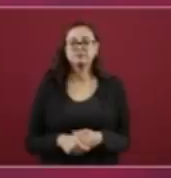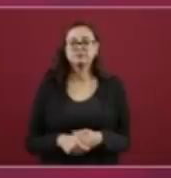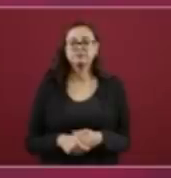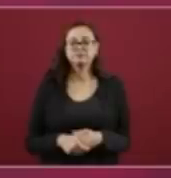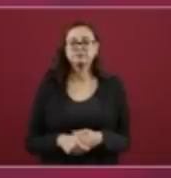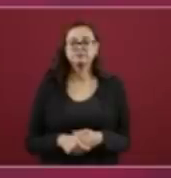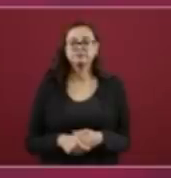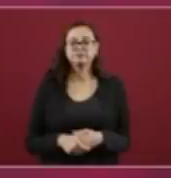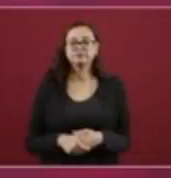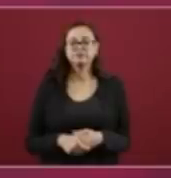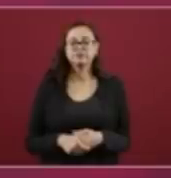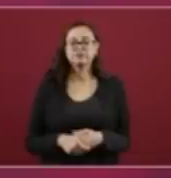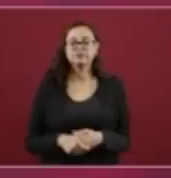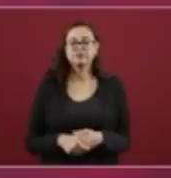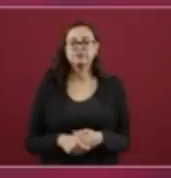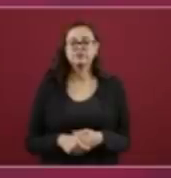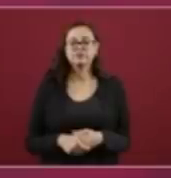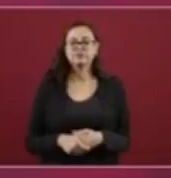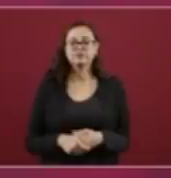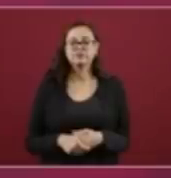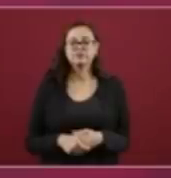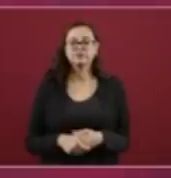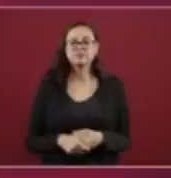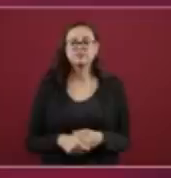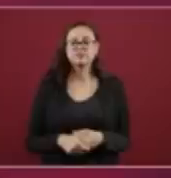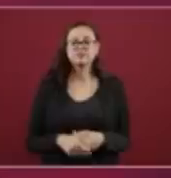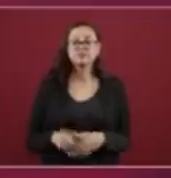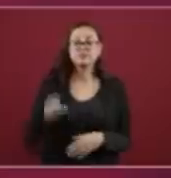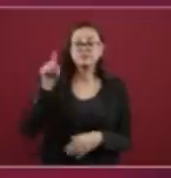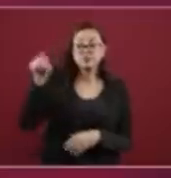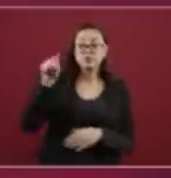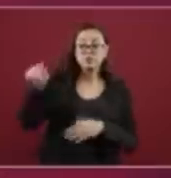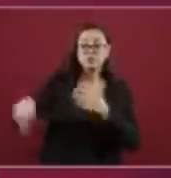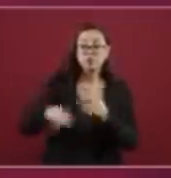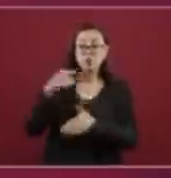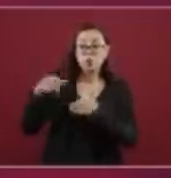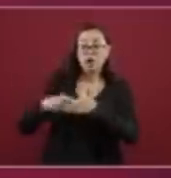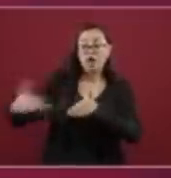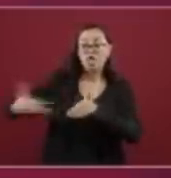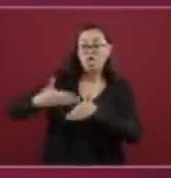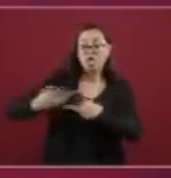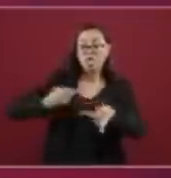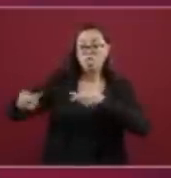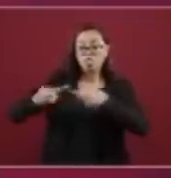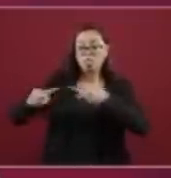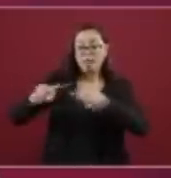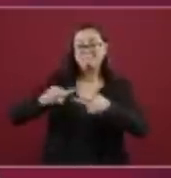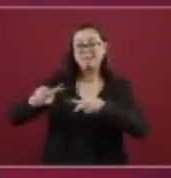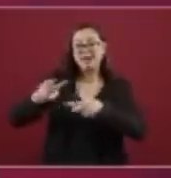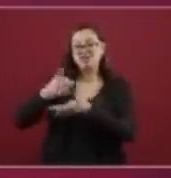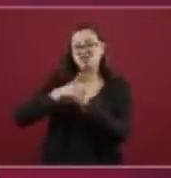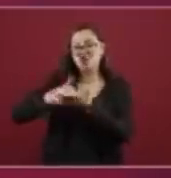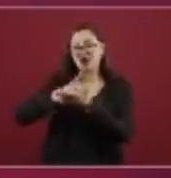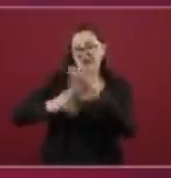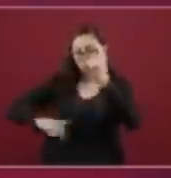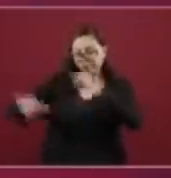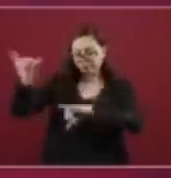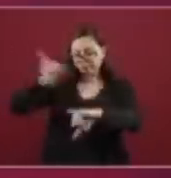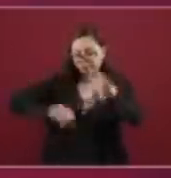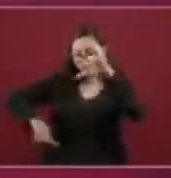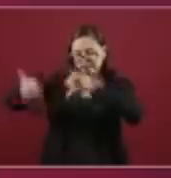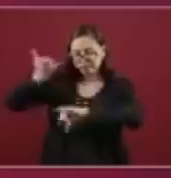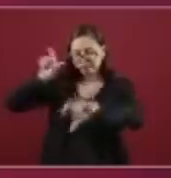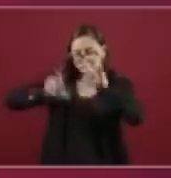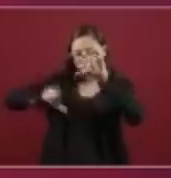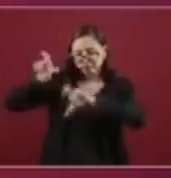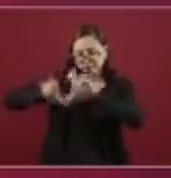instalaciones de procesamiento de droga, cocinas de elaboración